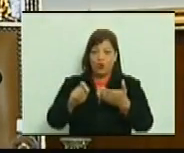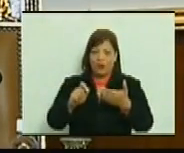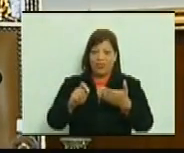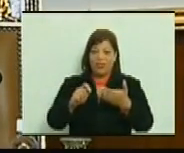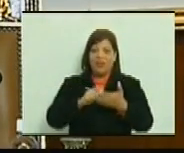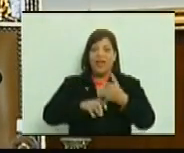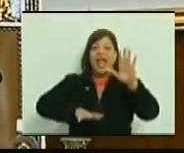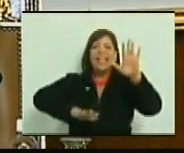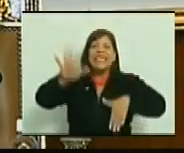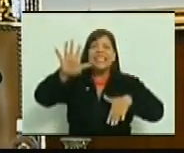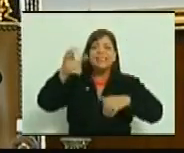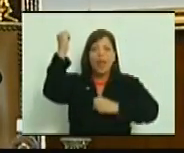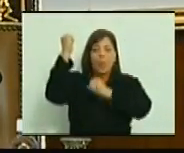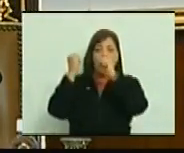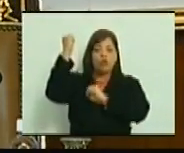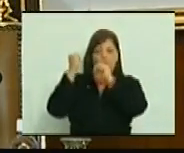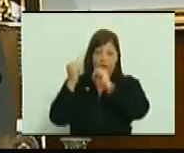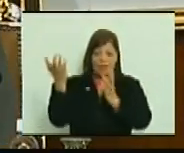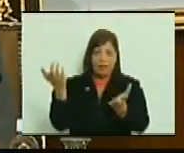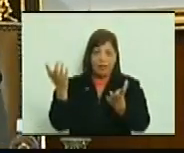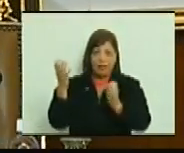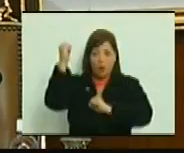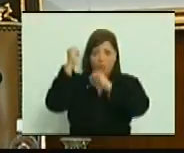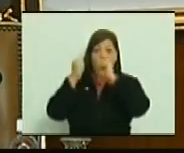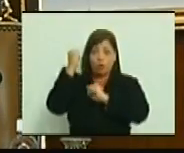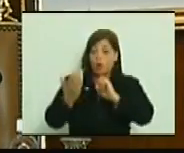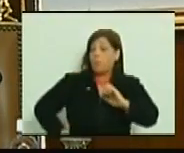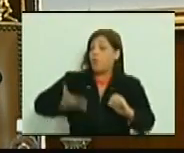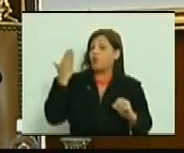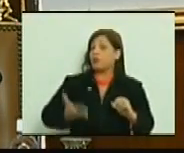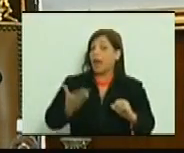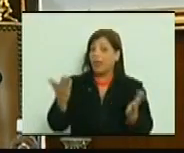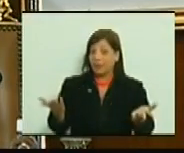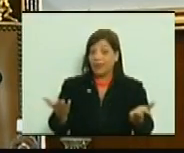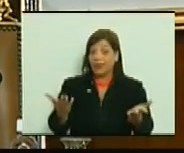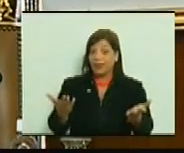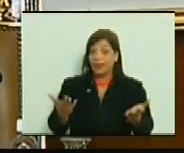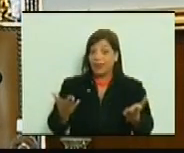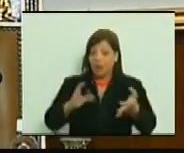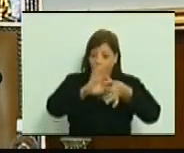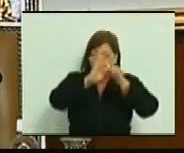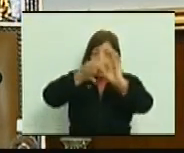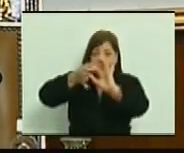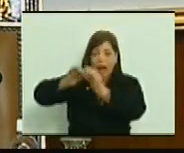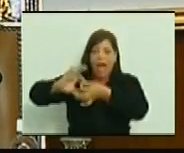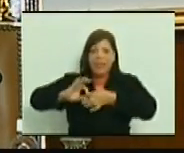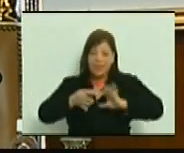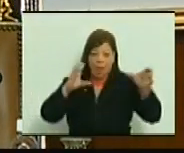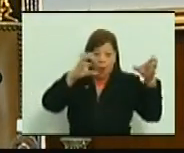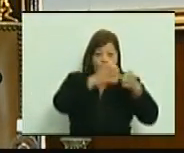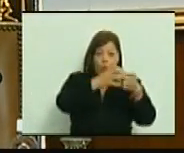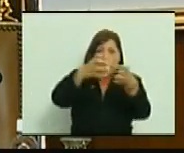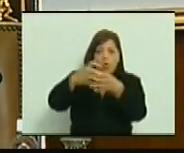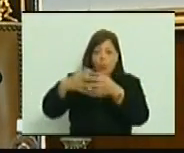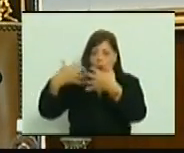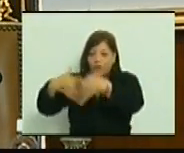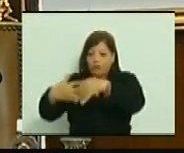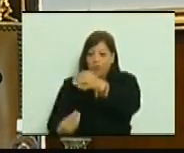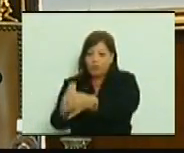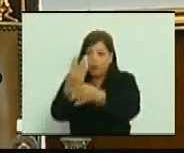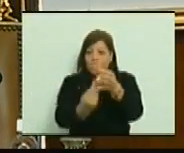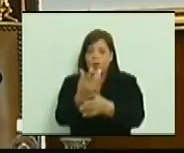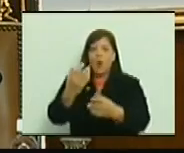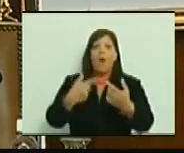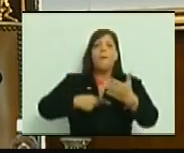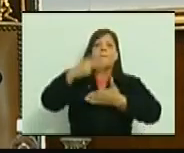Tiene vigencia la agenda económica bolivariana con los 15 motores, con las cadenas productivas y con el plan